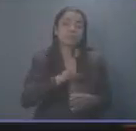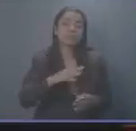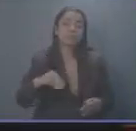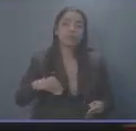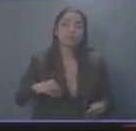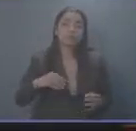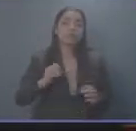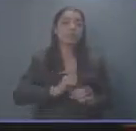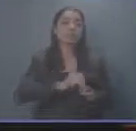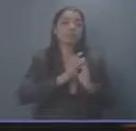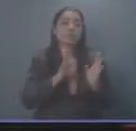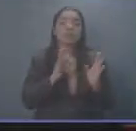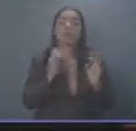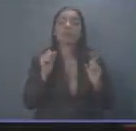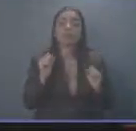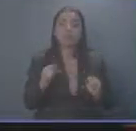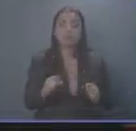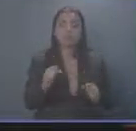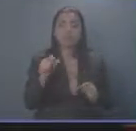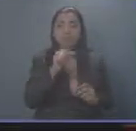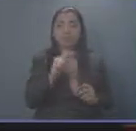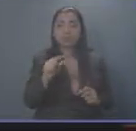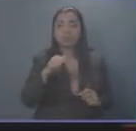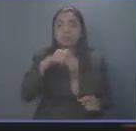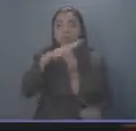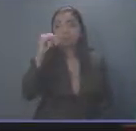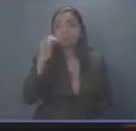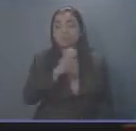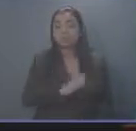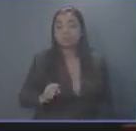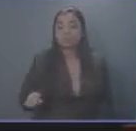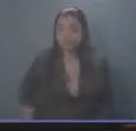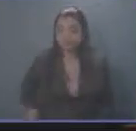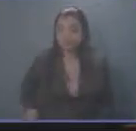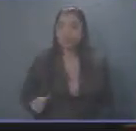y, por supuesto, para poner en alto el nombre de nuestro querido país, El Salvador. Muchas gracias.